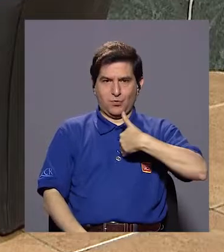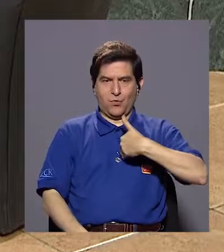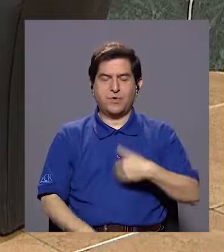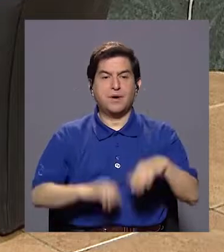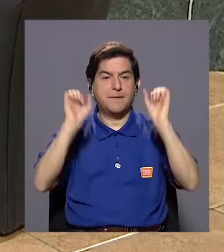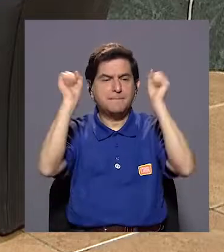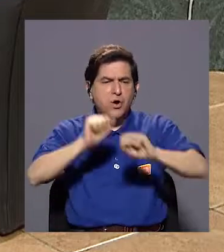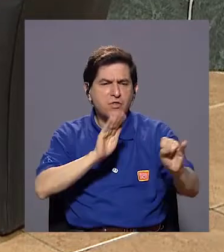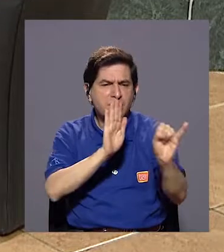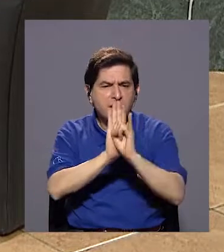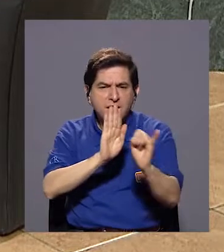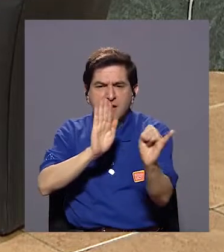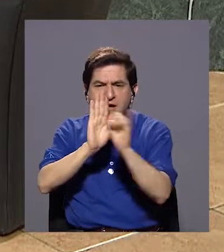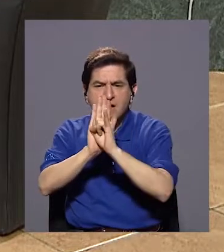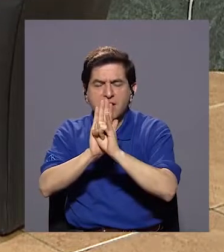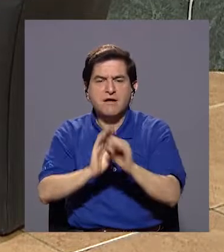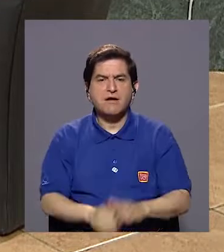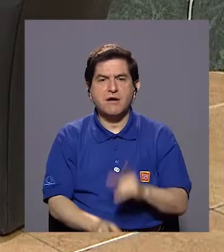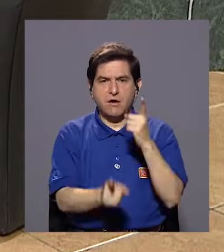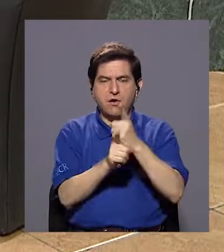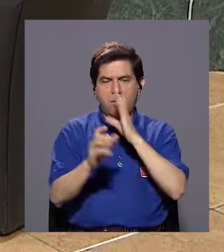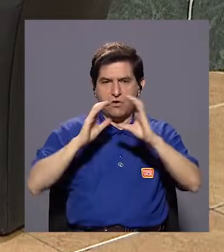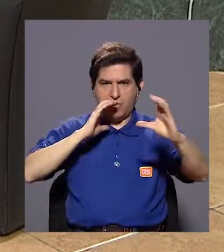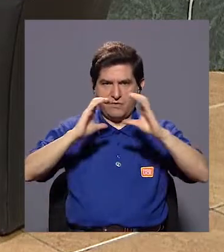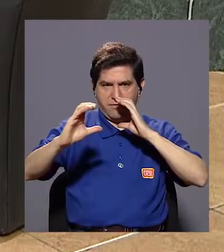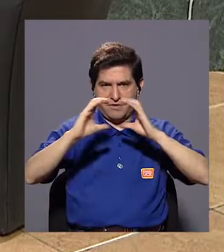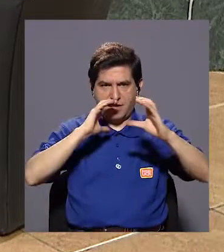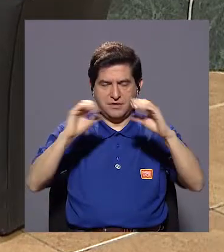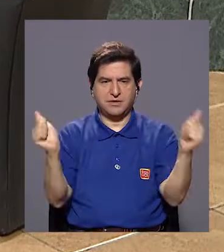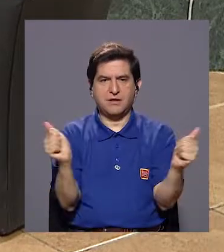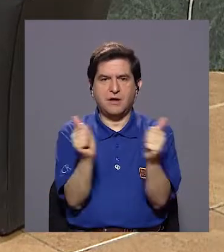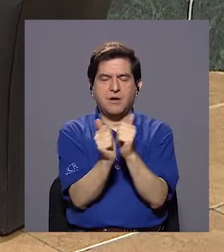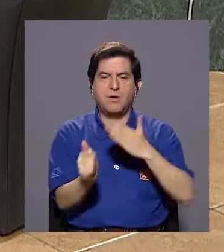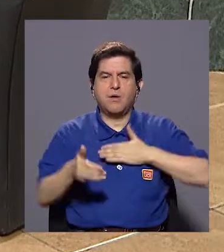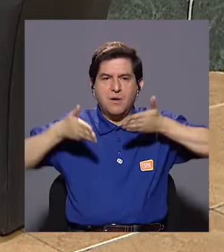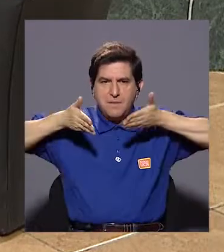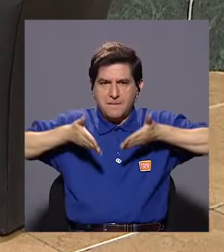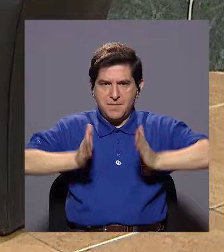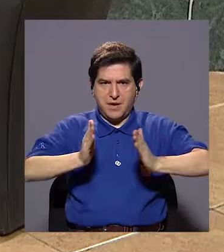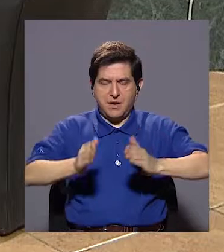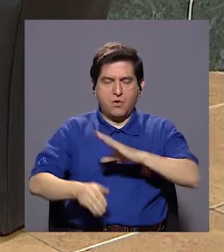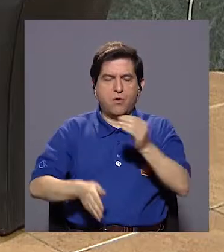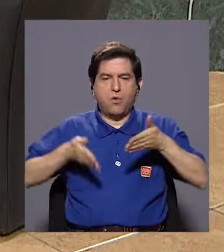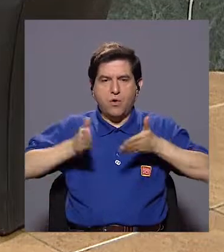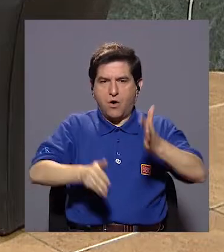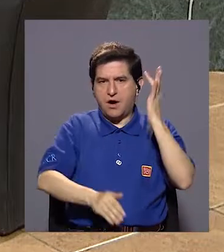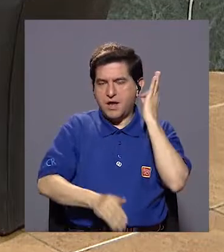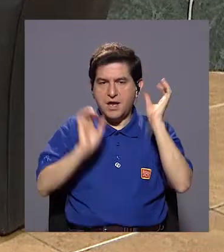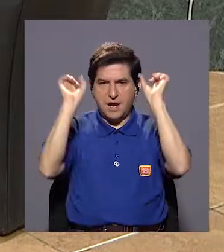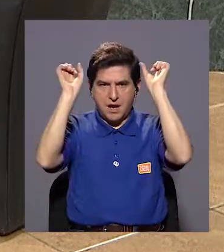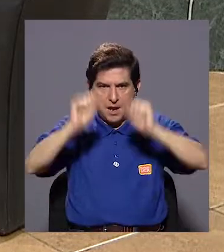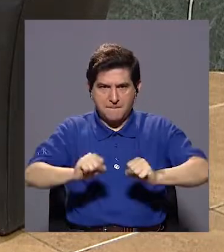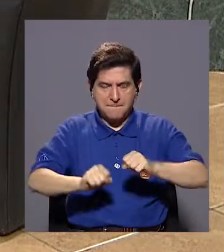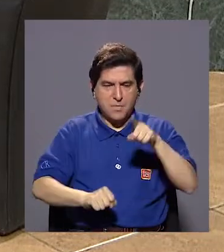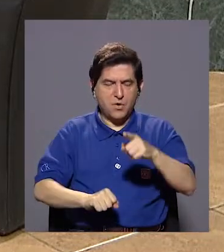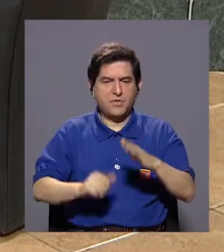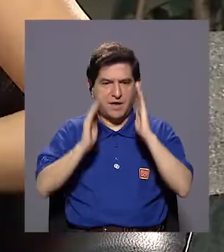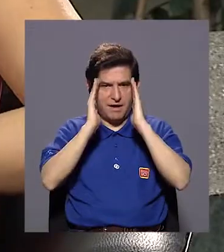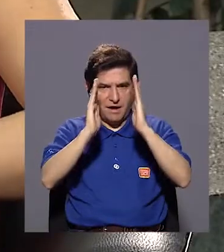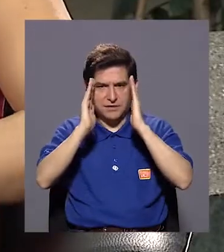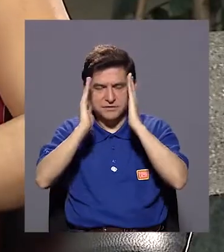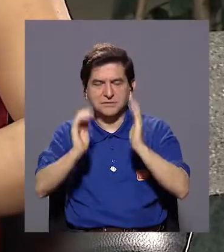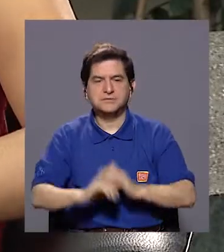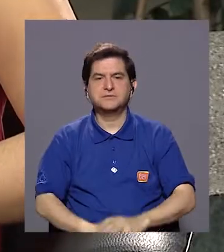para poder identificar, y una adecuada comunicación con mi hijo o con mi hija, digamos, para poderlo